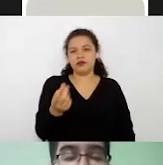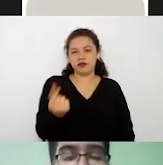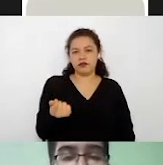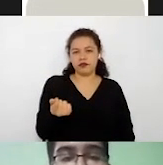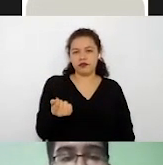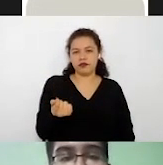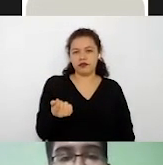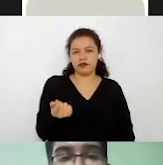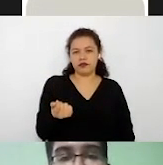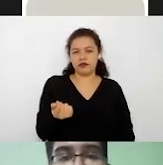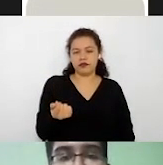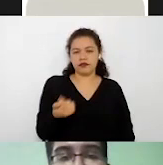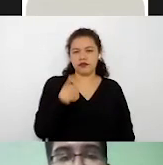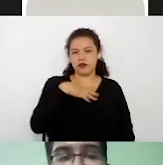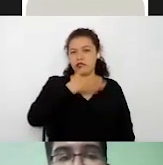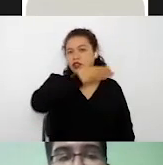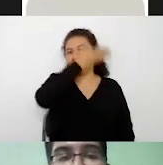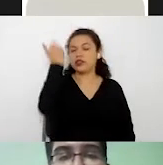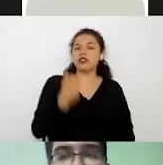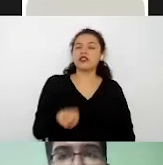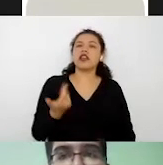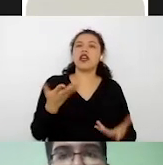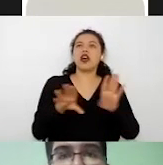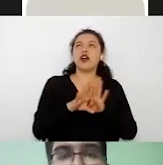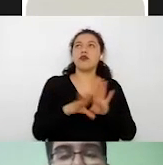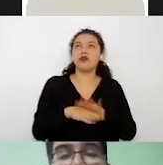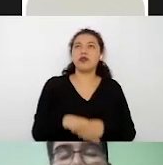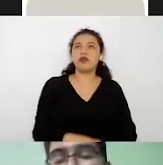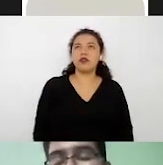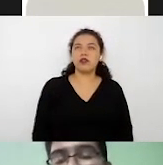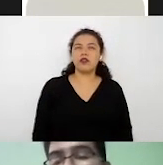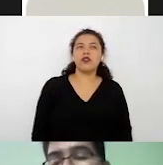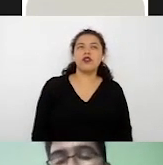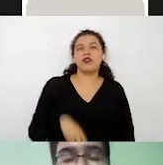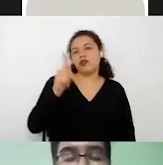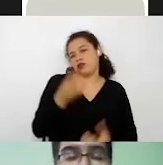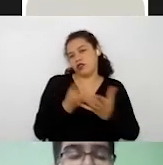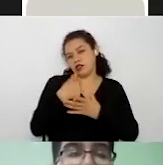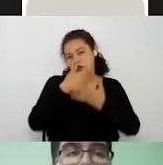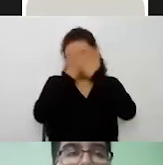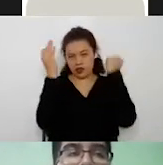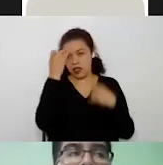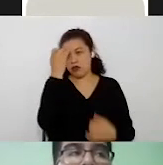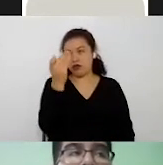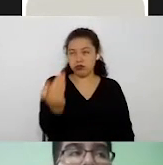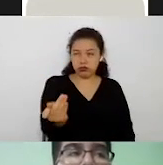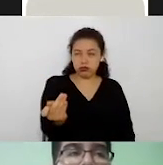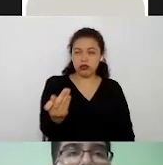no imagino, yo no dimensiono cómo podría ser tu evacuación. Quizás te tome mucho tiempo,